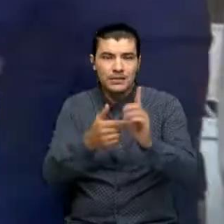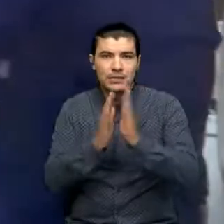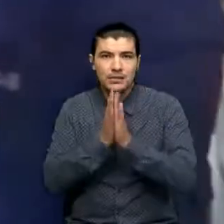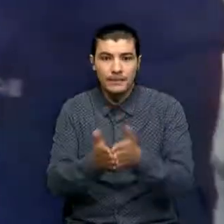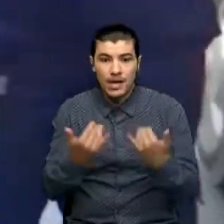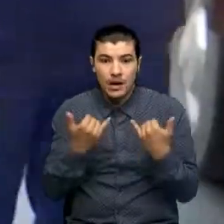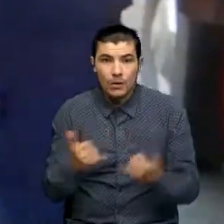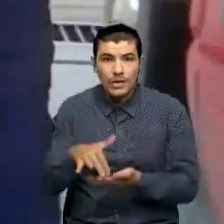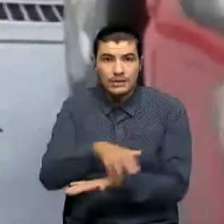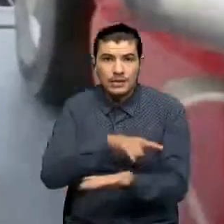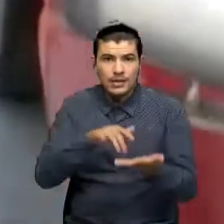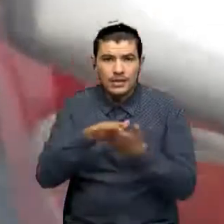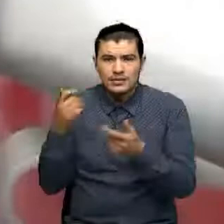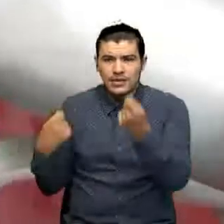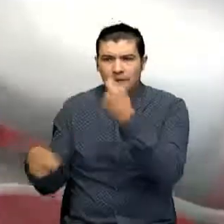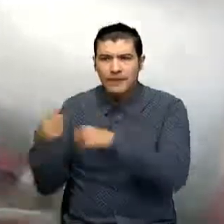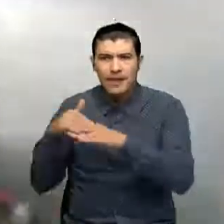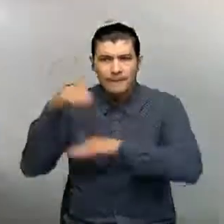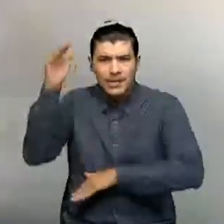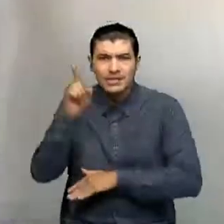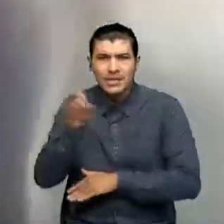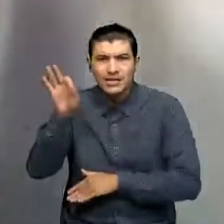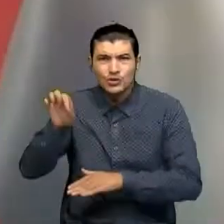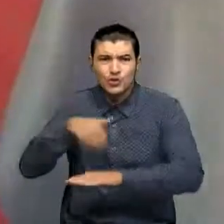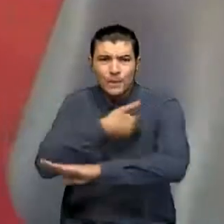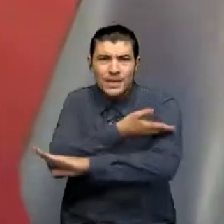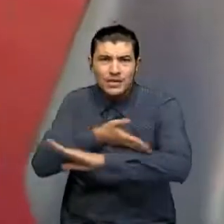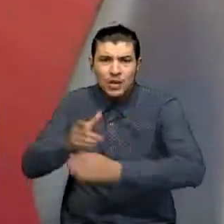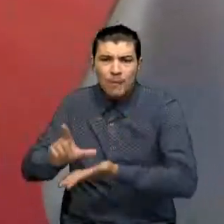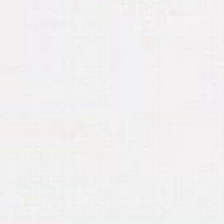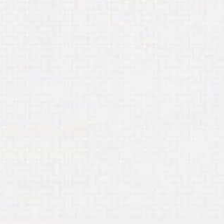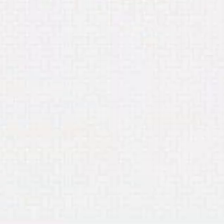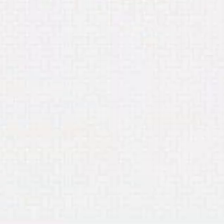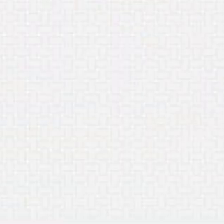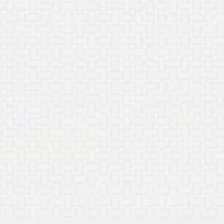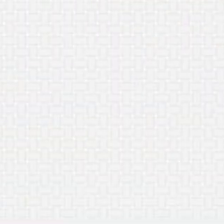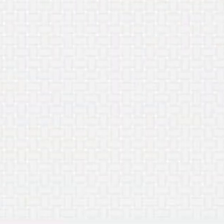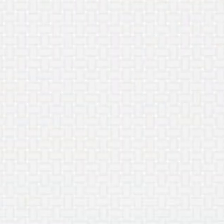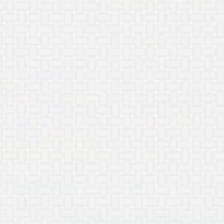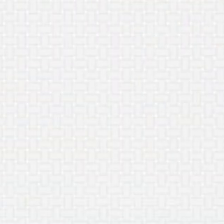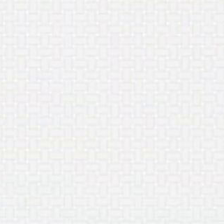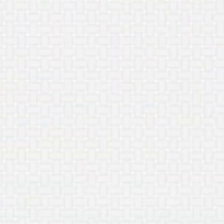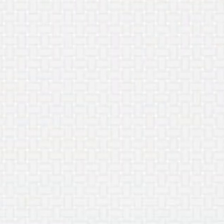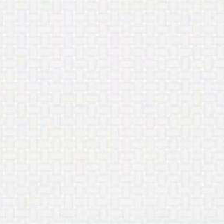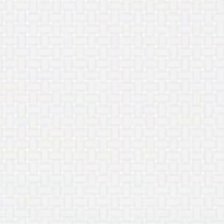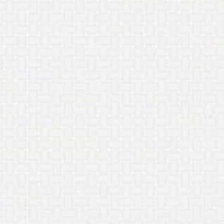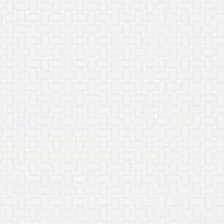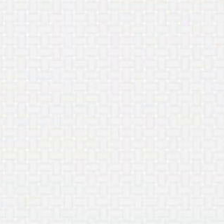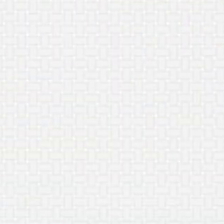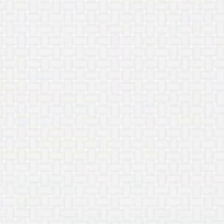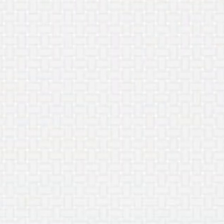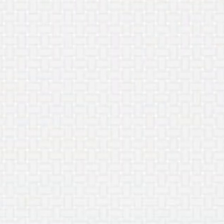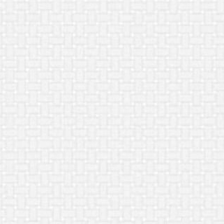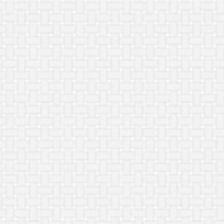en santander se venden más de 18 millones de galones de combustible al mes jandro puntocom